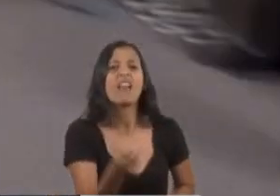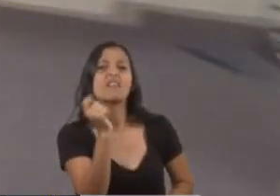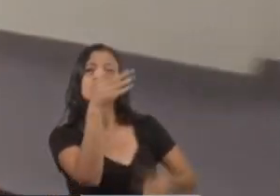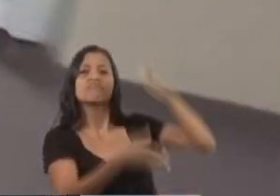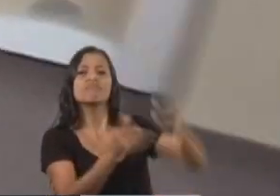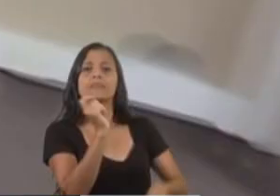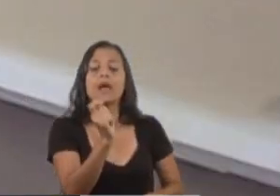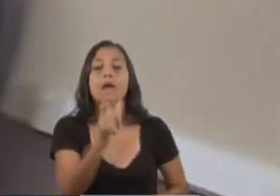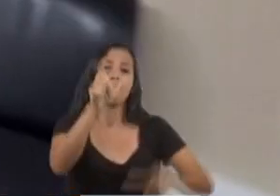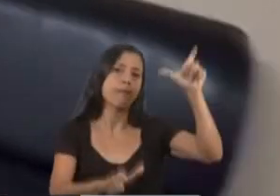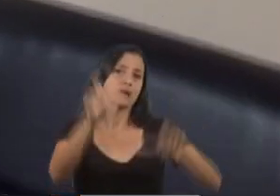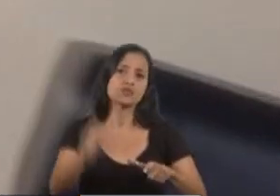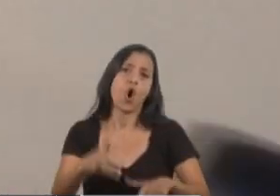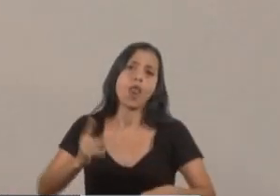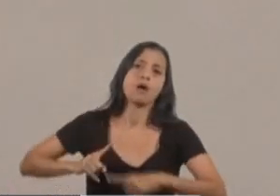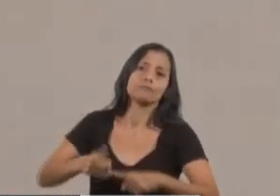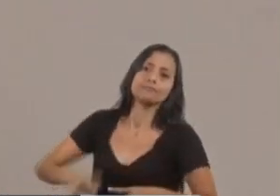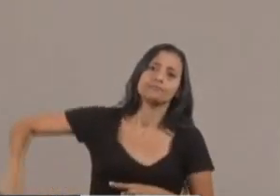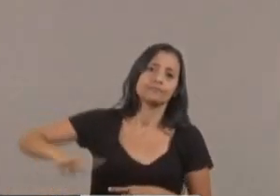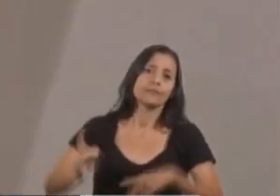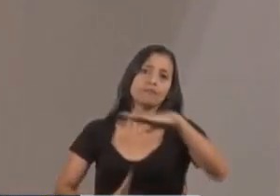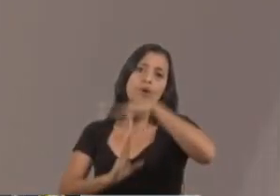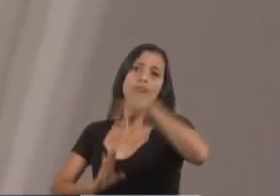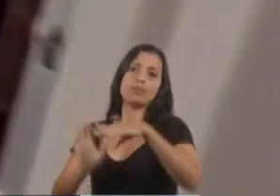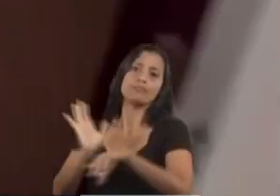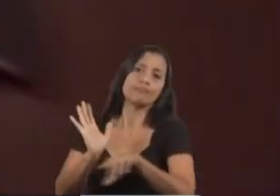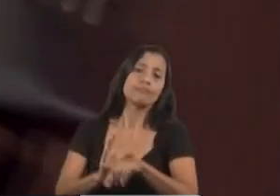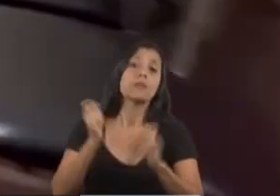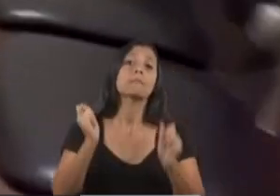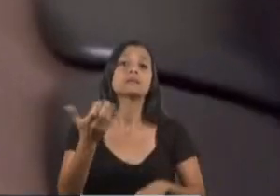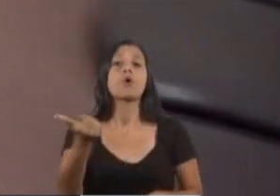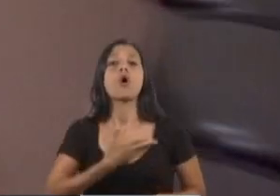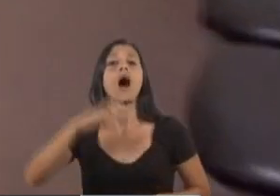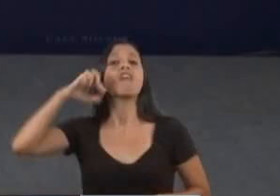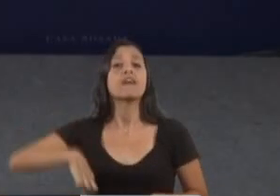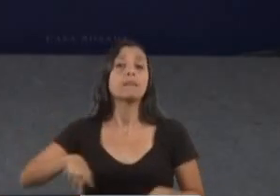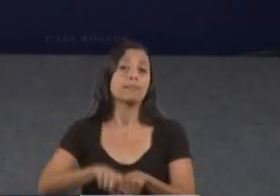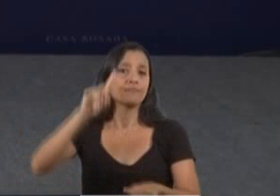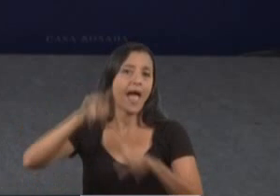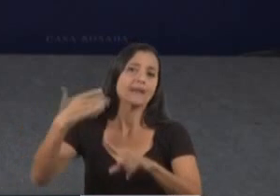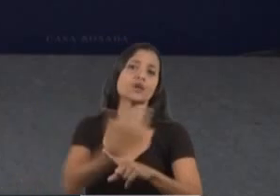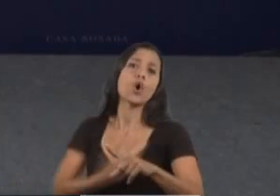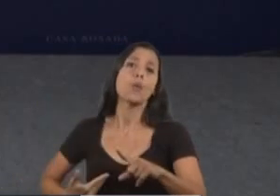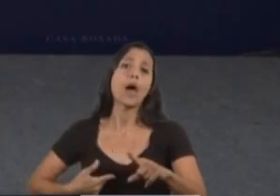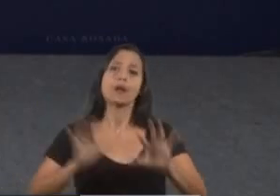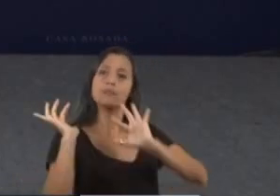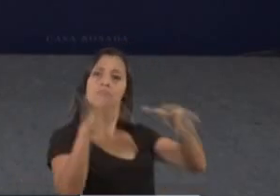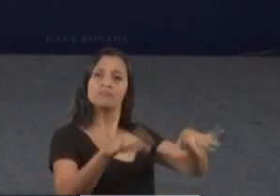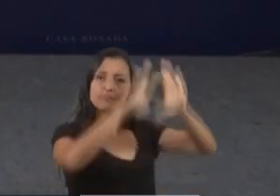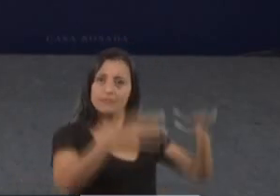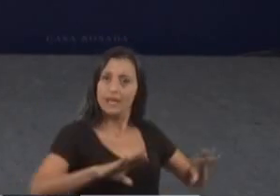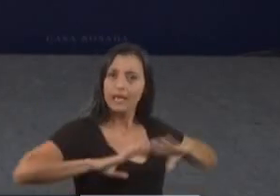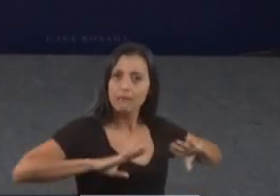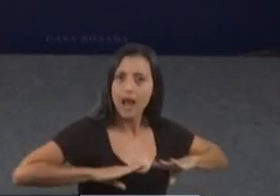la cúpula directiva de la extinta AFIP por los gobiernos anteriores.